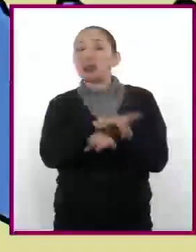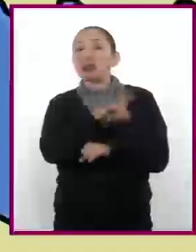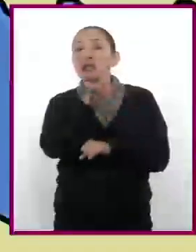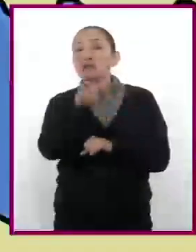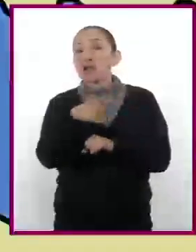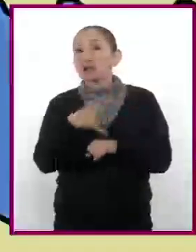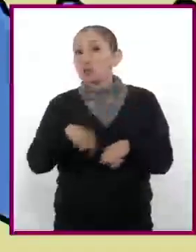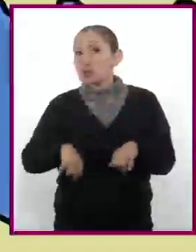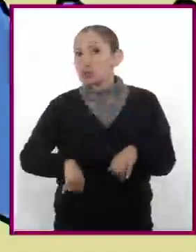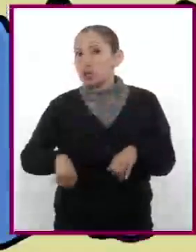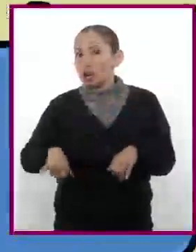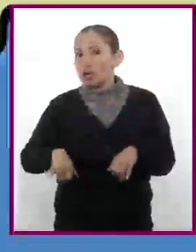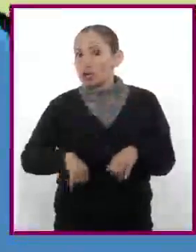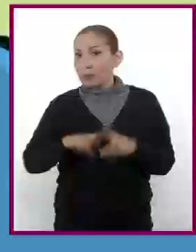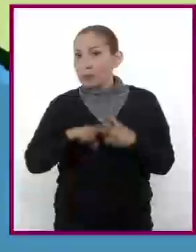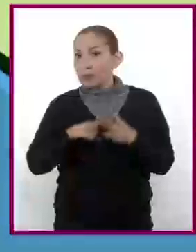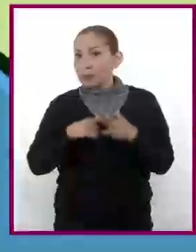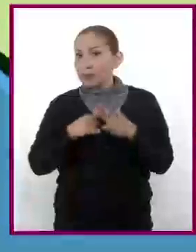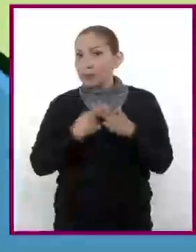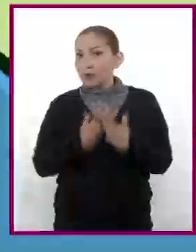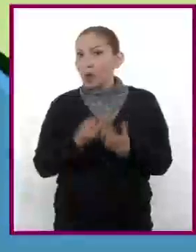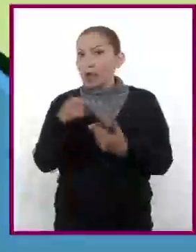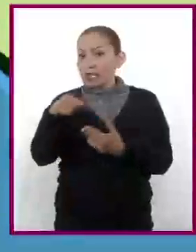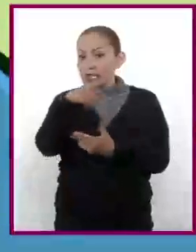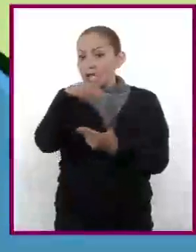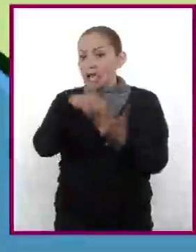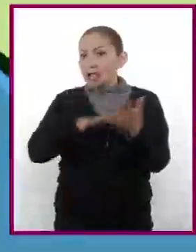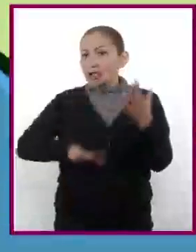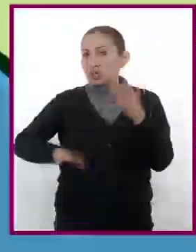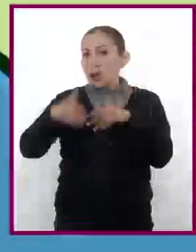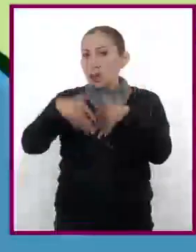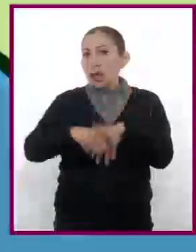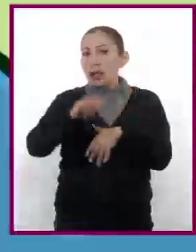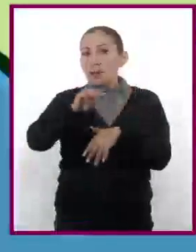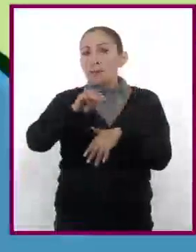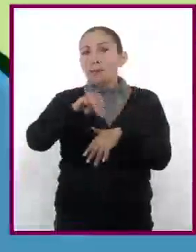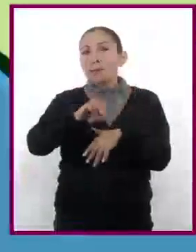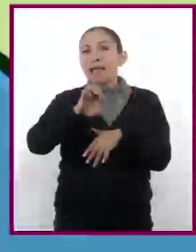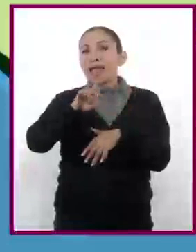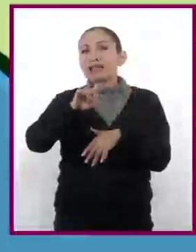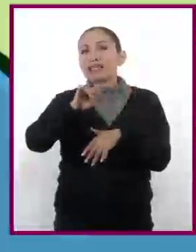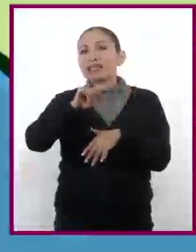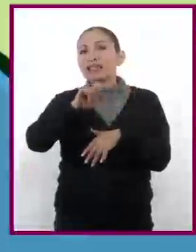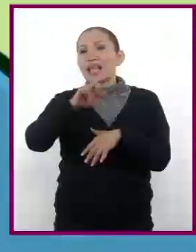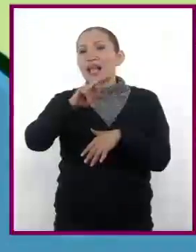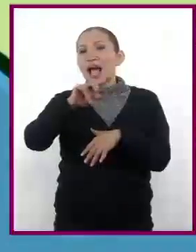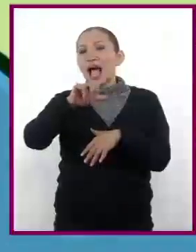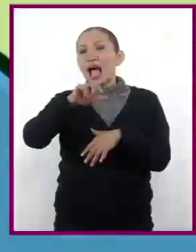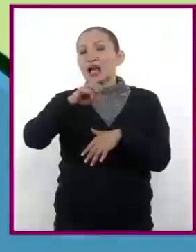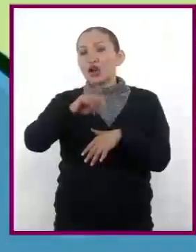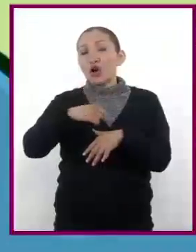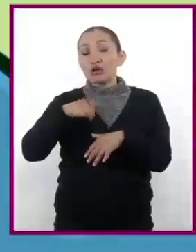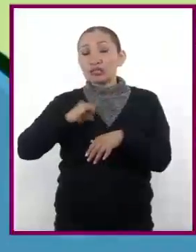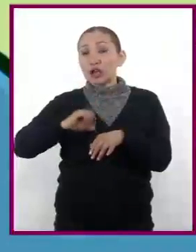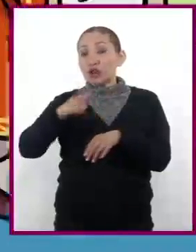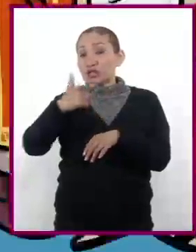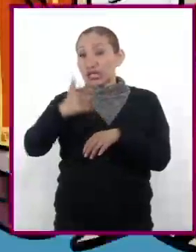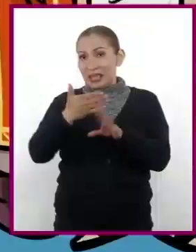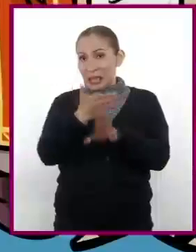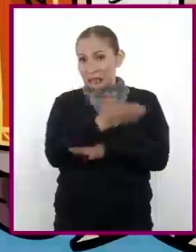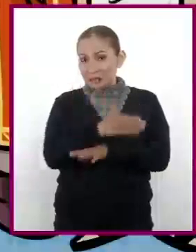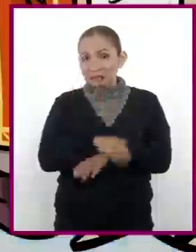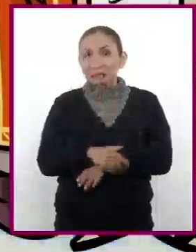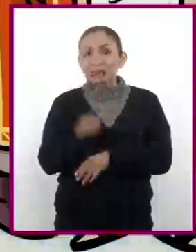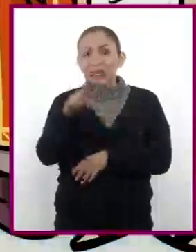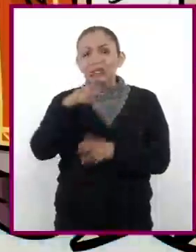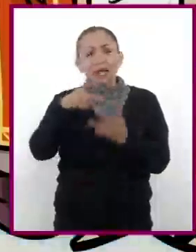algo interesante empezó a suceder en esta región del mar Mediterráneo en el siglo VII antes de nuestra era. Se